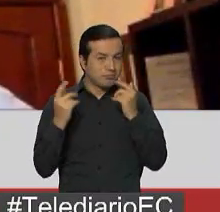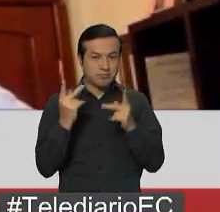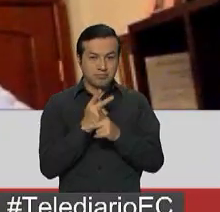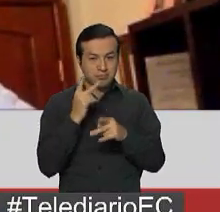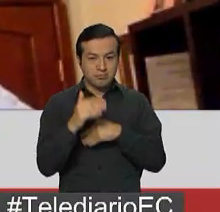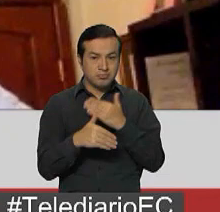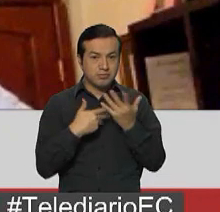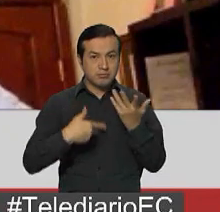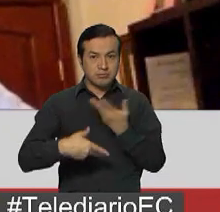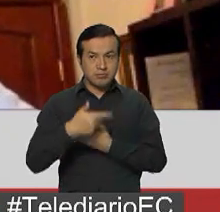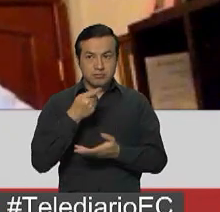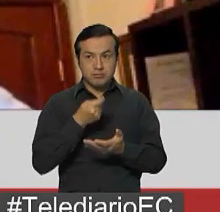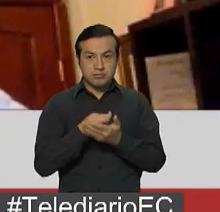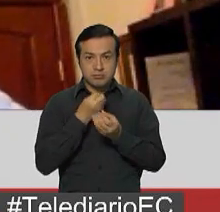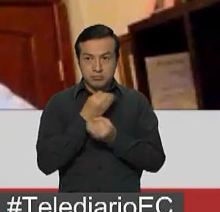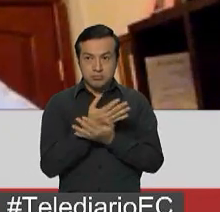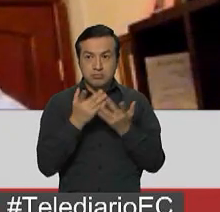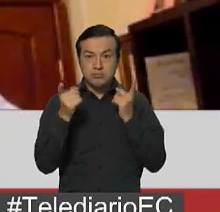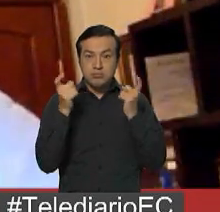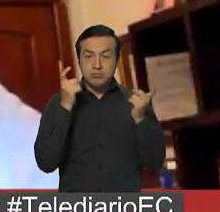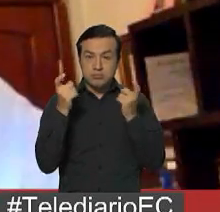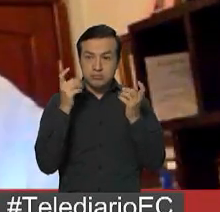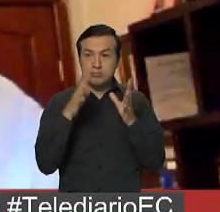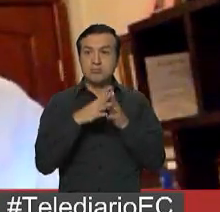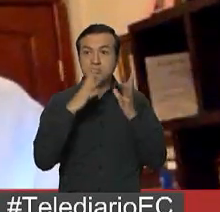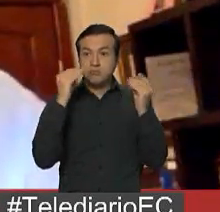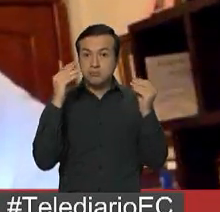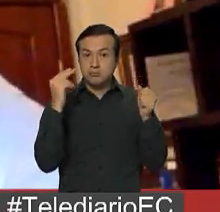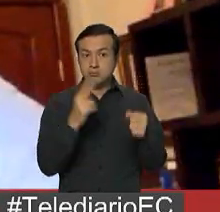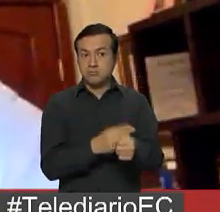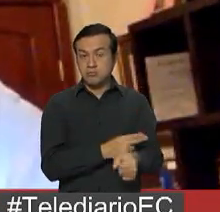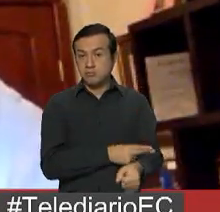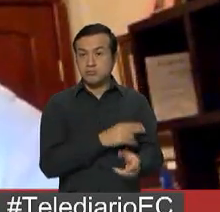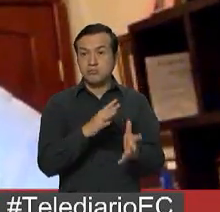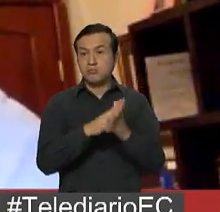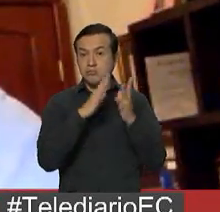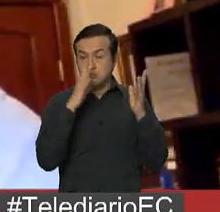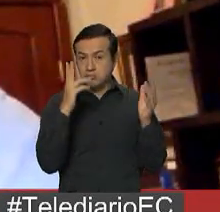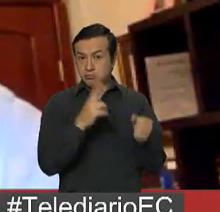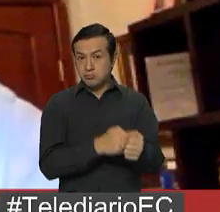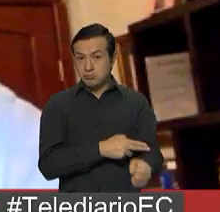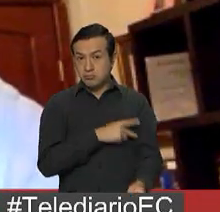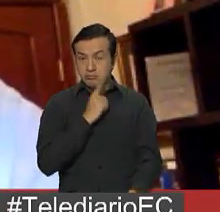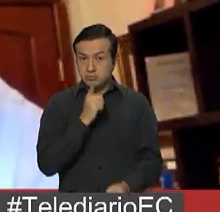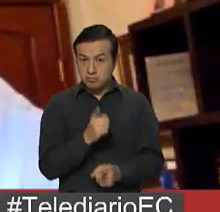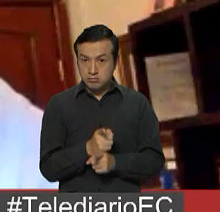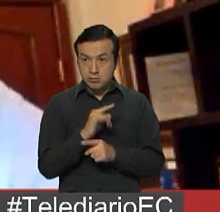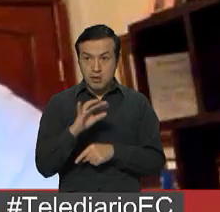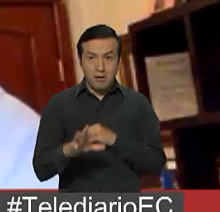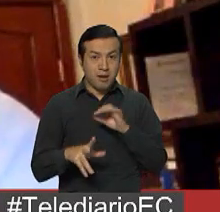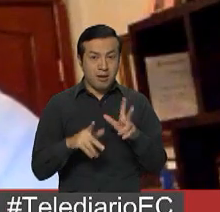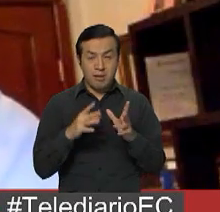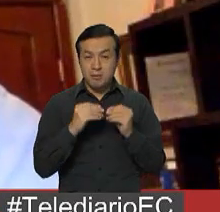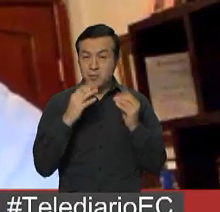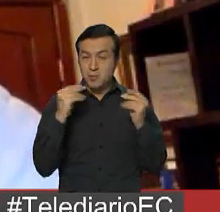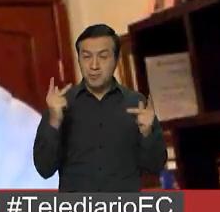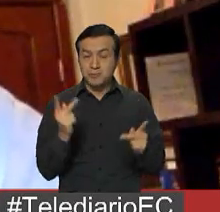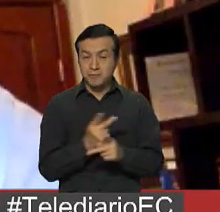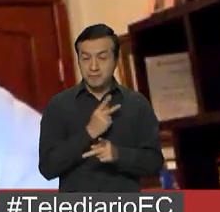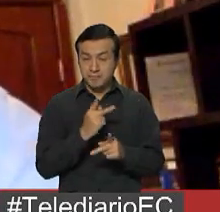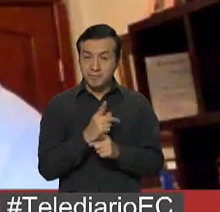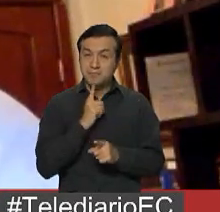procesos de adquisiciones donde las publicaciones o el control y un poco expos para generar esta captación perversa del sistema de salud